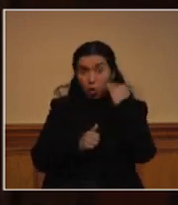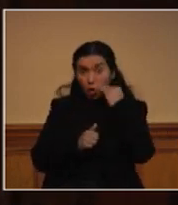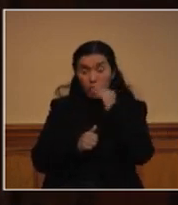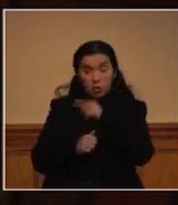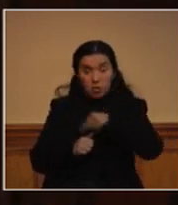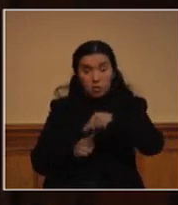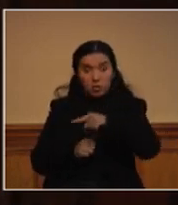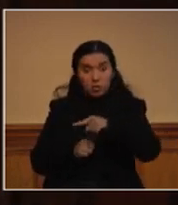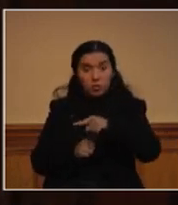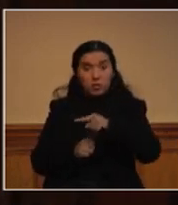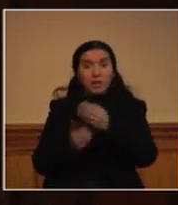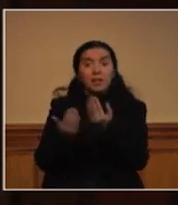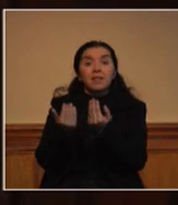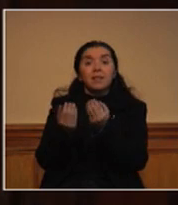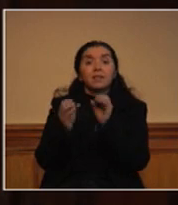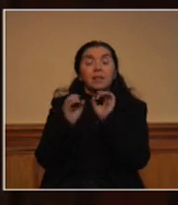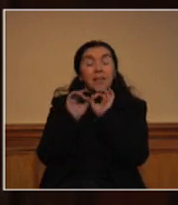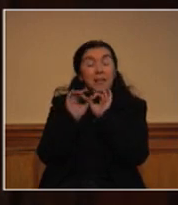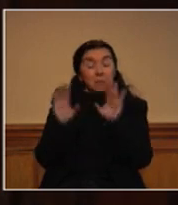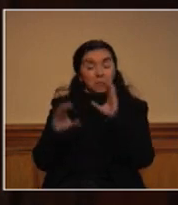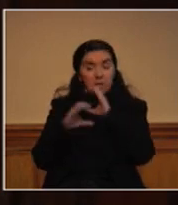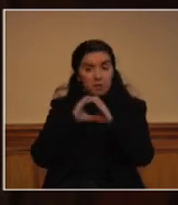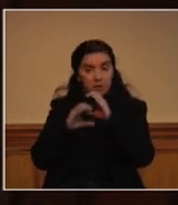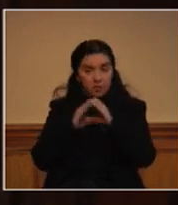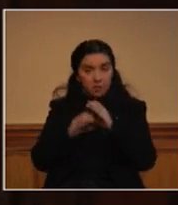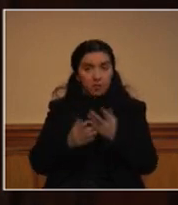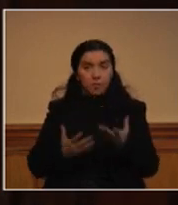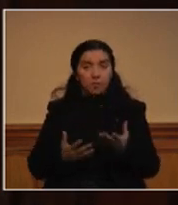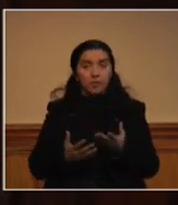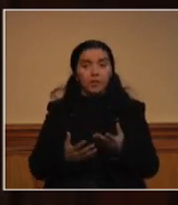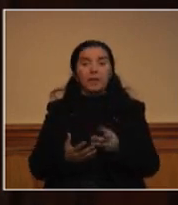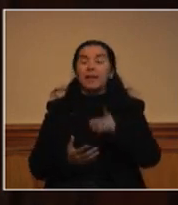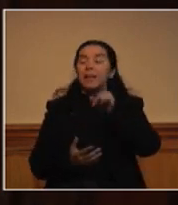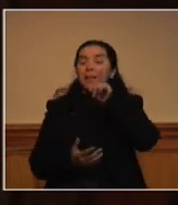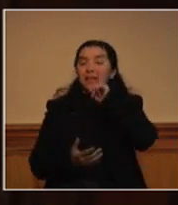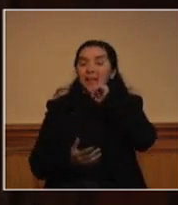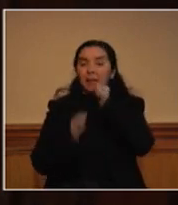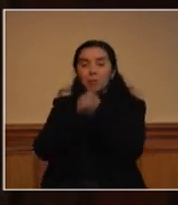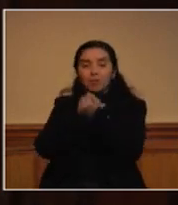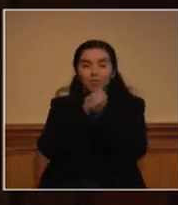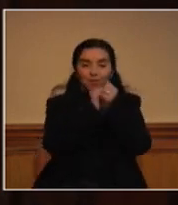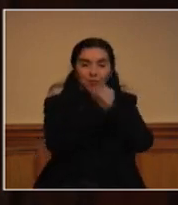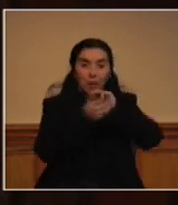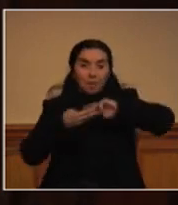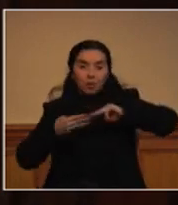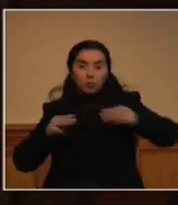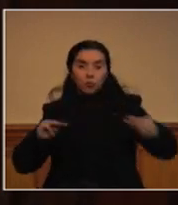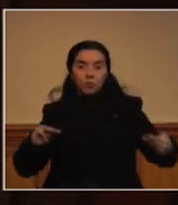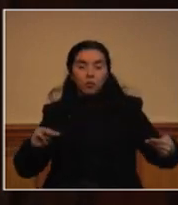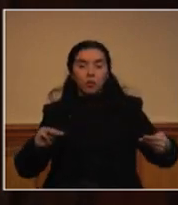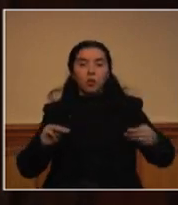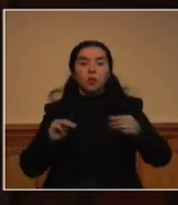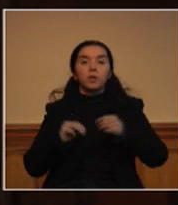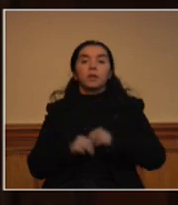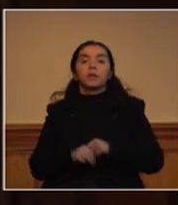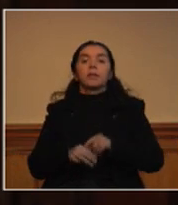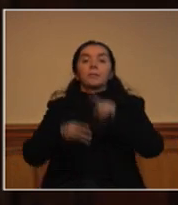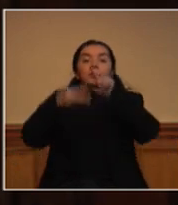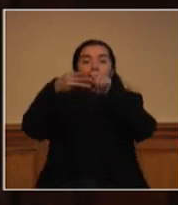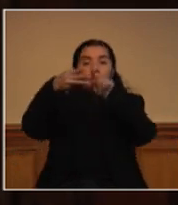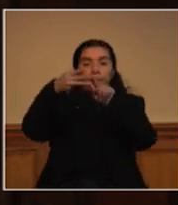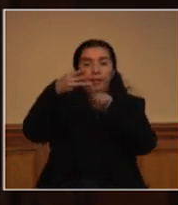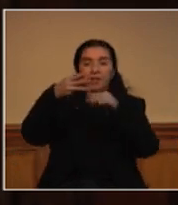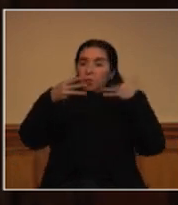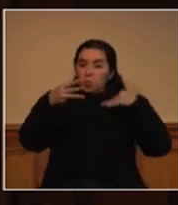tienen necesidades especiales de comunicación es que tenemos que adaptar la metodología en tres